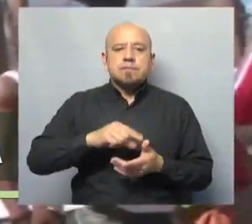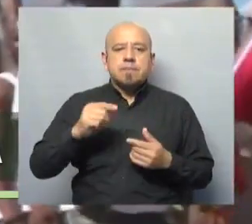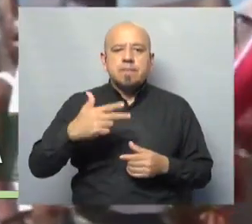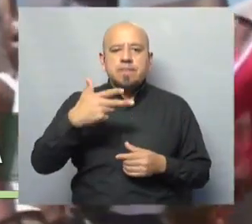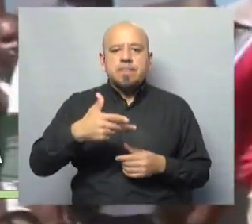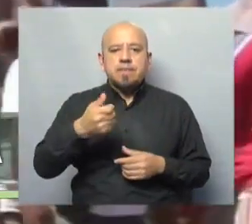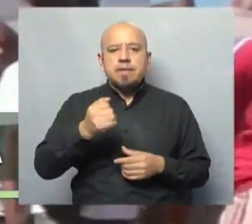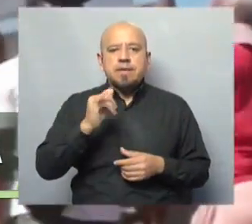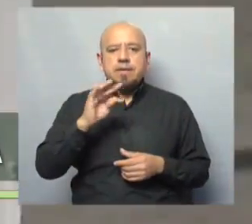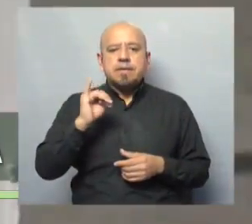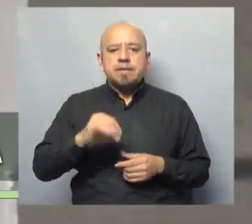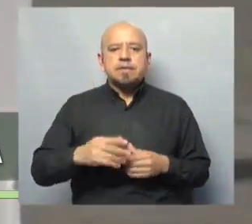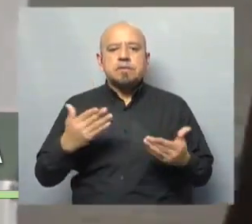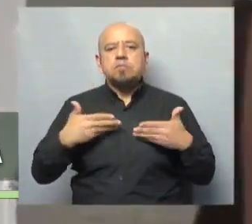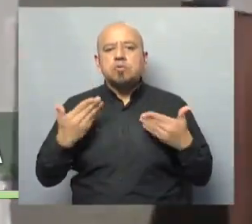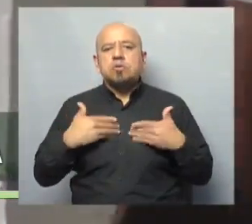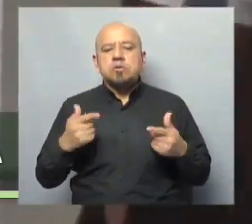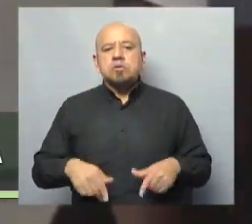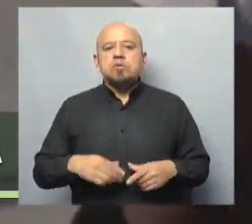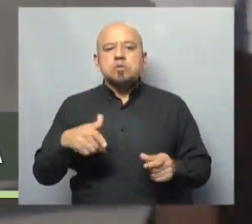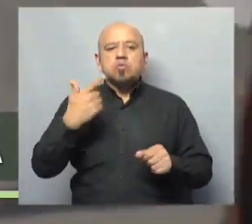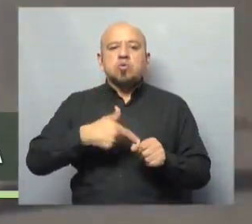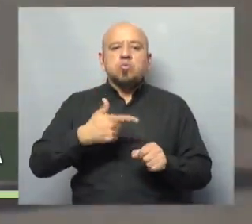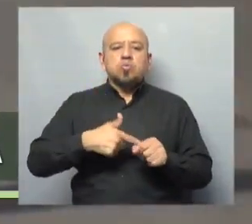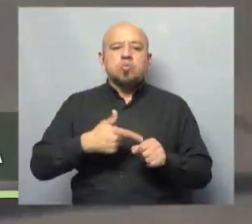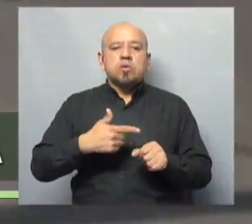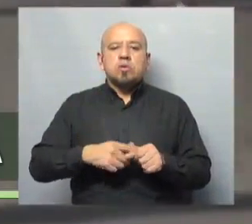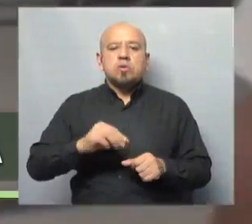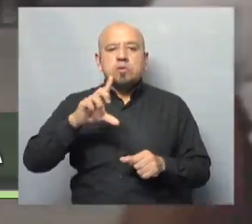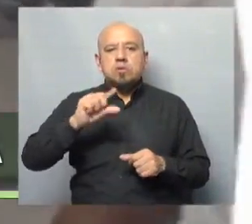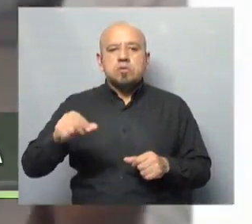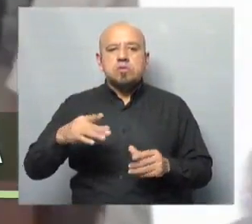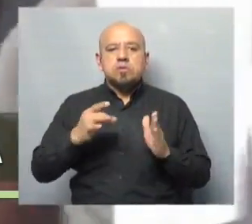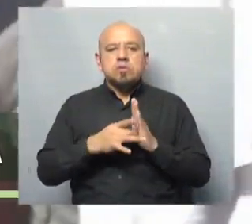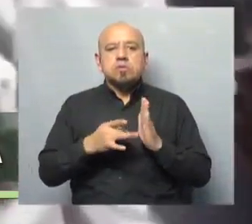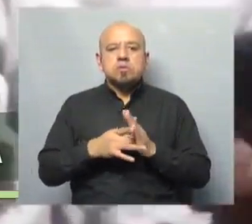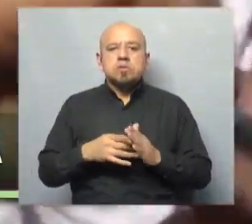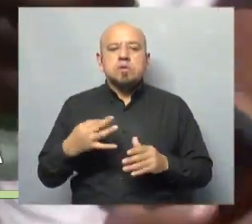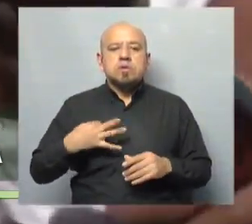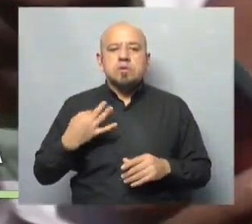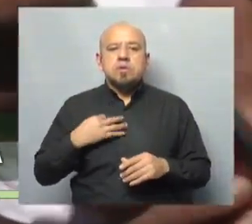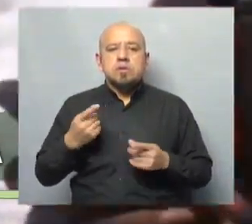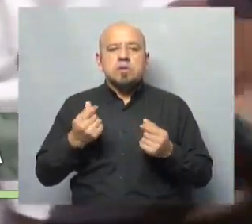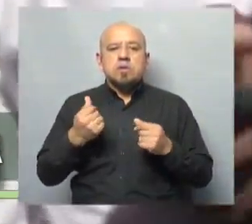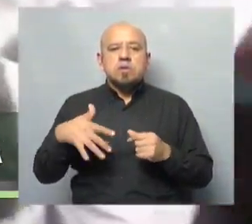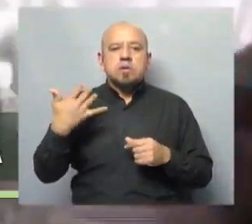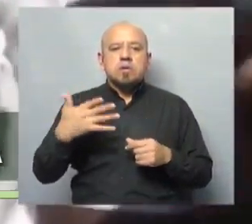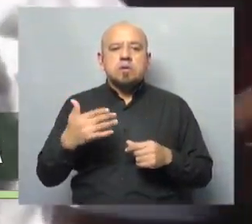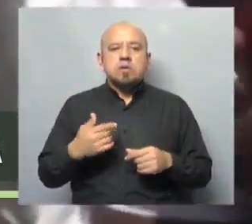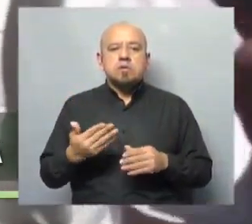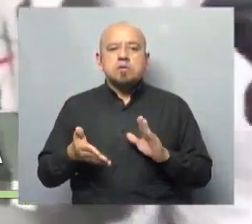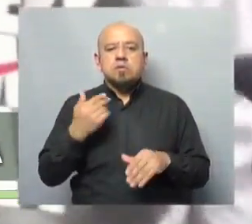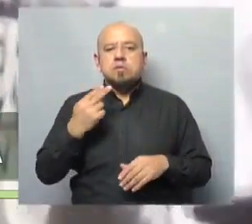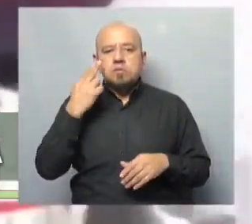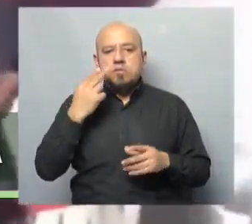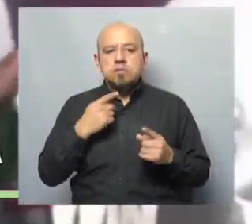durante las protestas por la escasez de combustibles y su impacto en el alto costo de vida en una de las regiones de la isla más afectadas por el